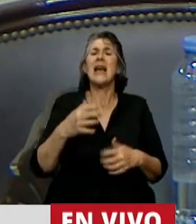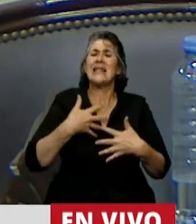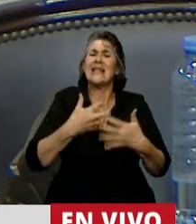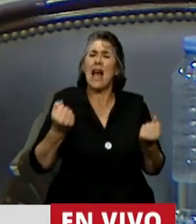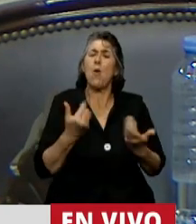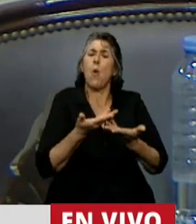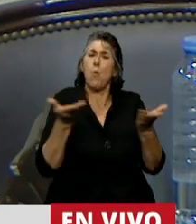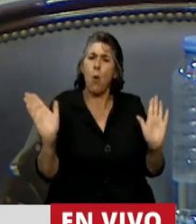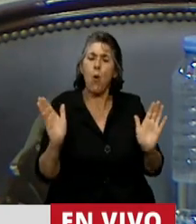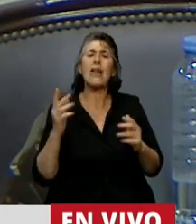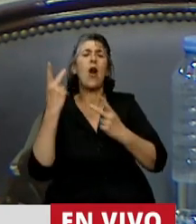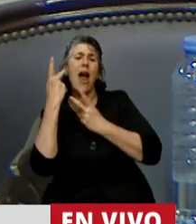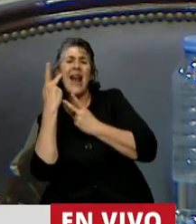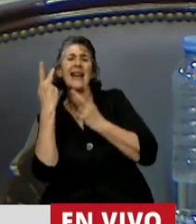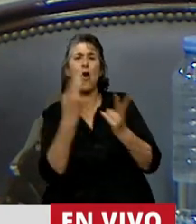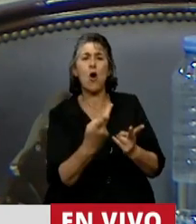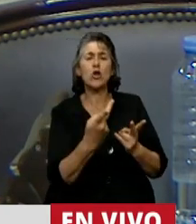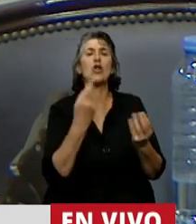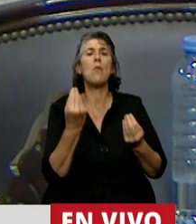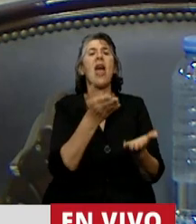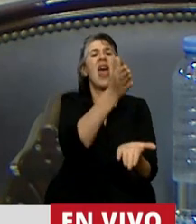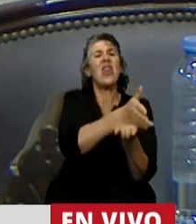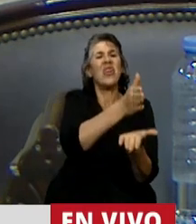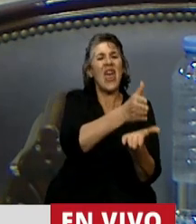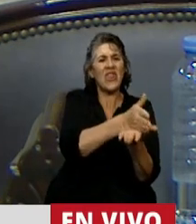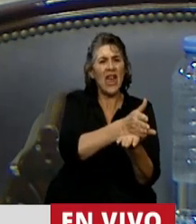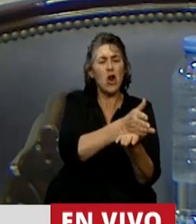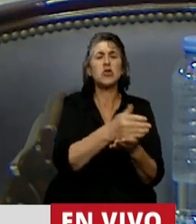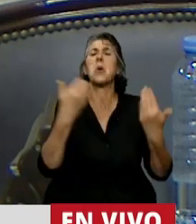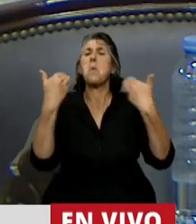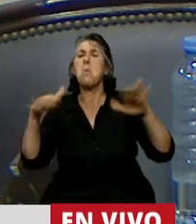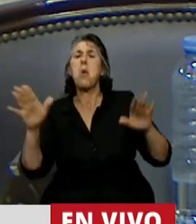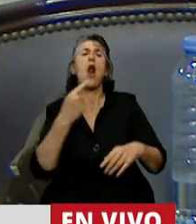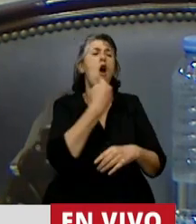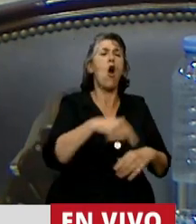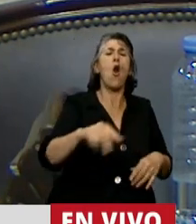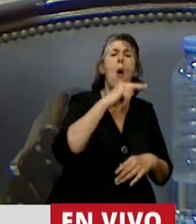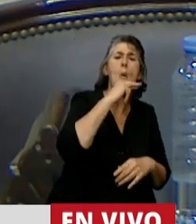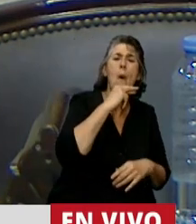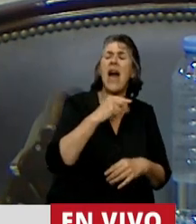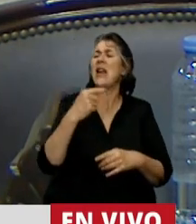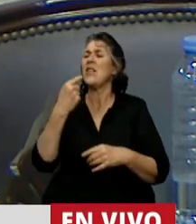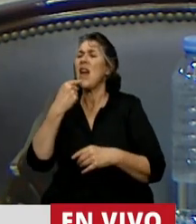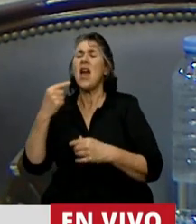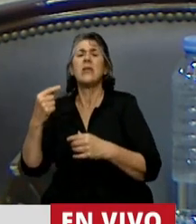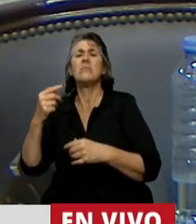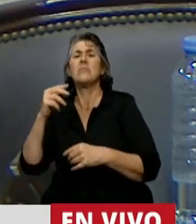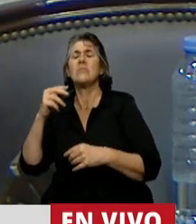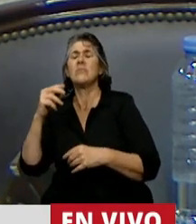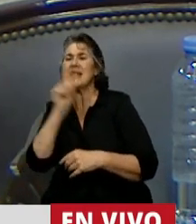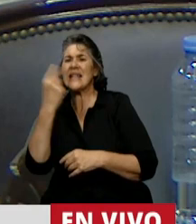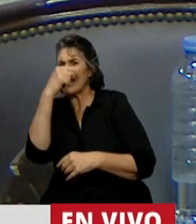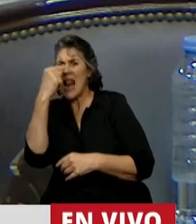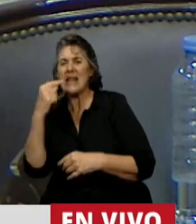con el reconocimiento efectivo de derechos y ojalá que sea sin colores verdes ni celestes que nos separen, sino que sea con el celeste y blanco que nos une a todos